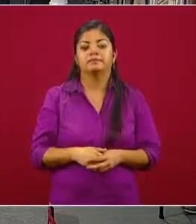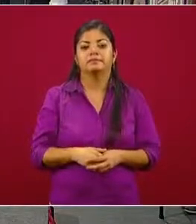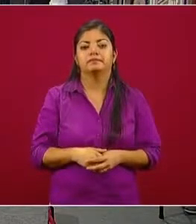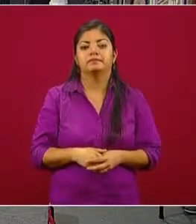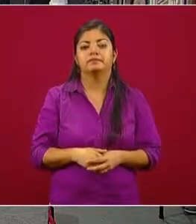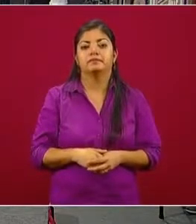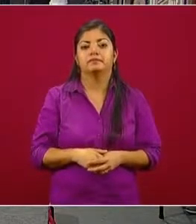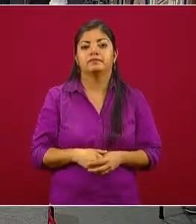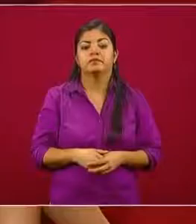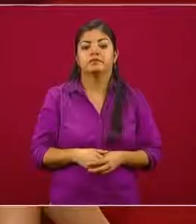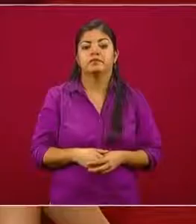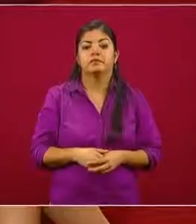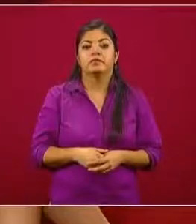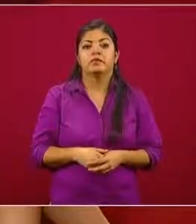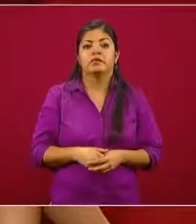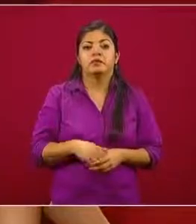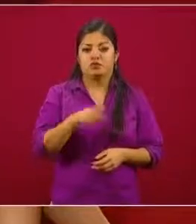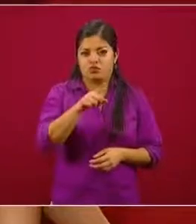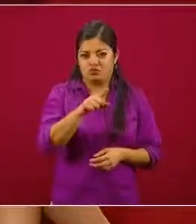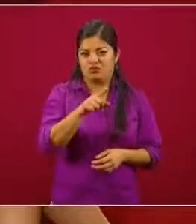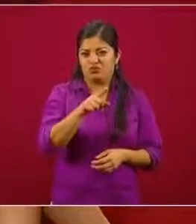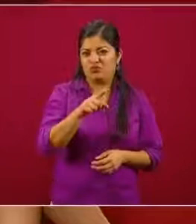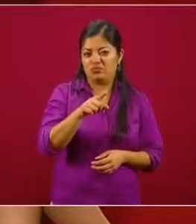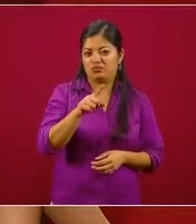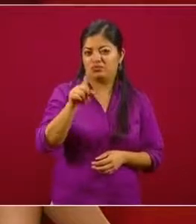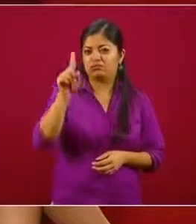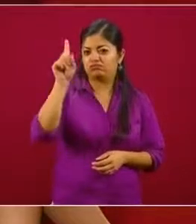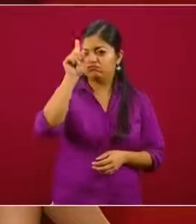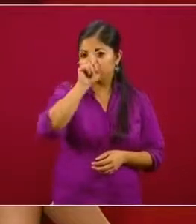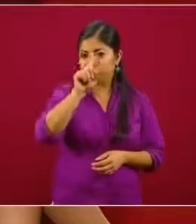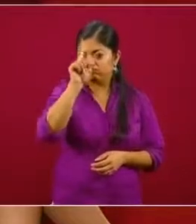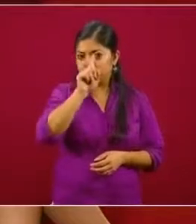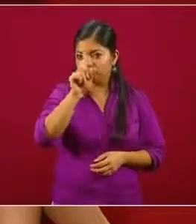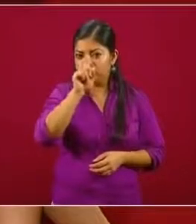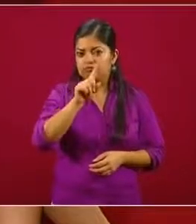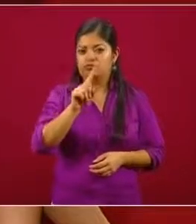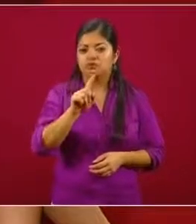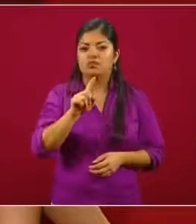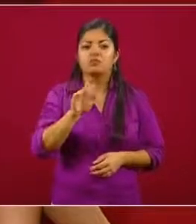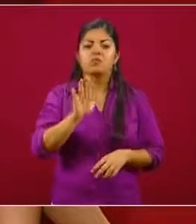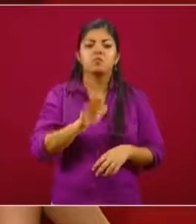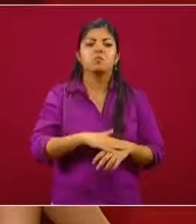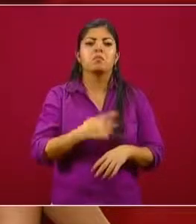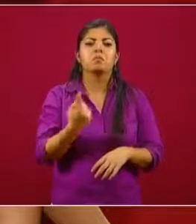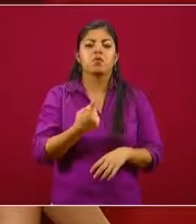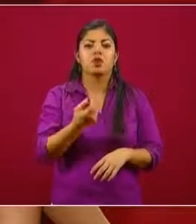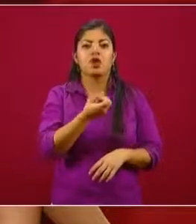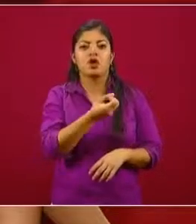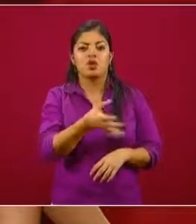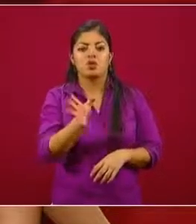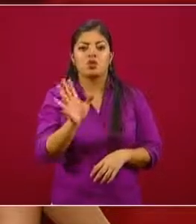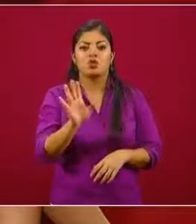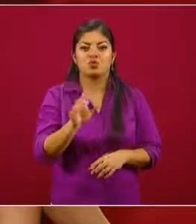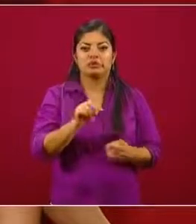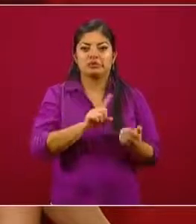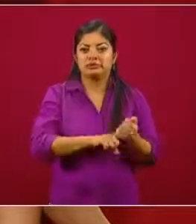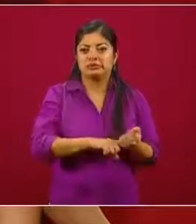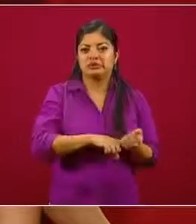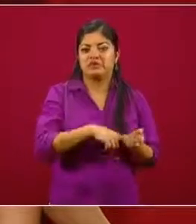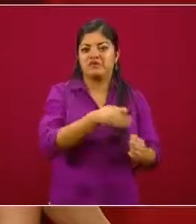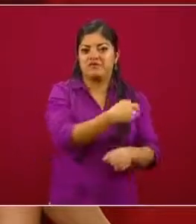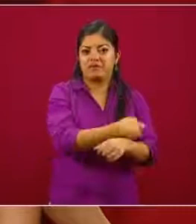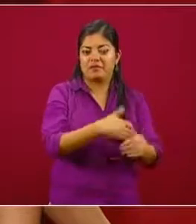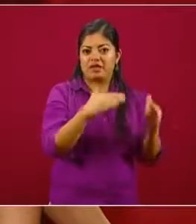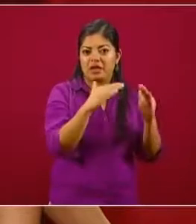Si además de estas orientaciones que han tenido por actitudes que pueden ser violentas dentro de la familia